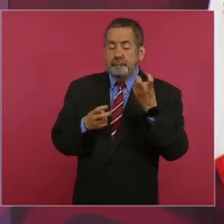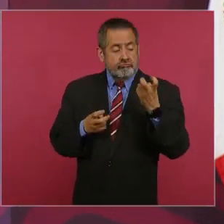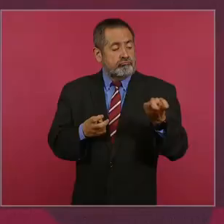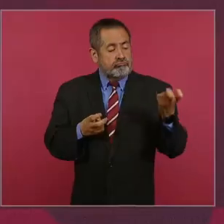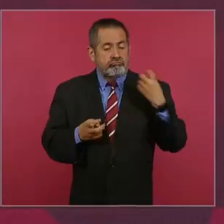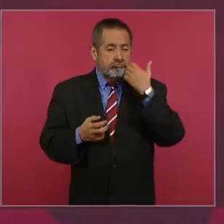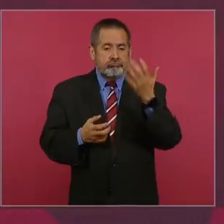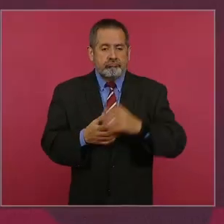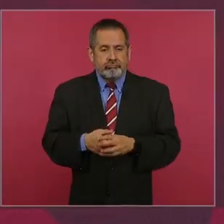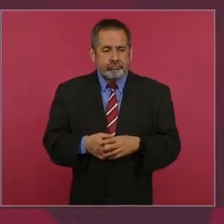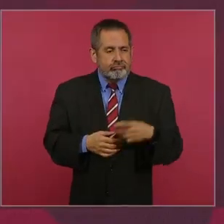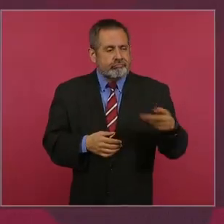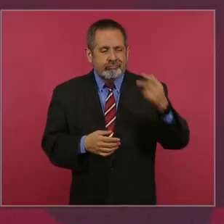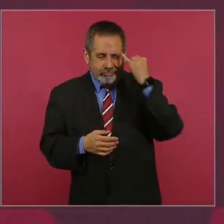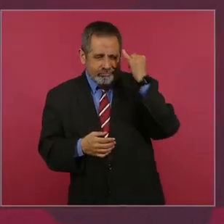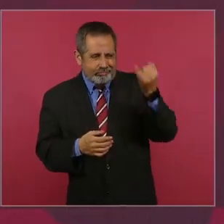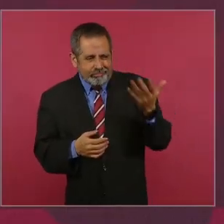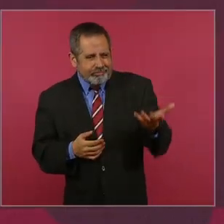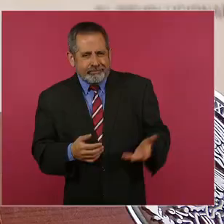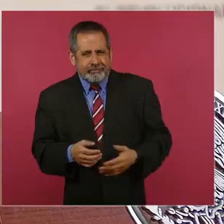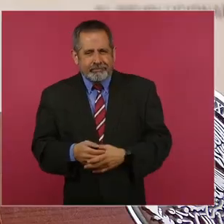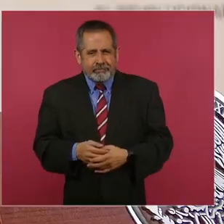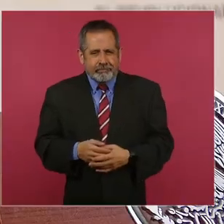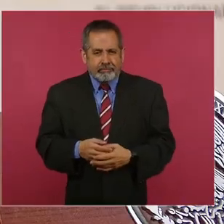son sus ideas van a regresar las pensiones